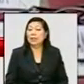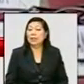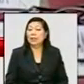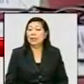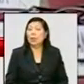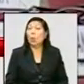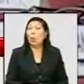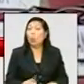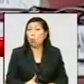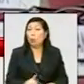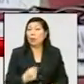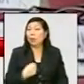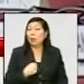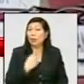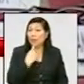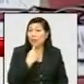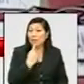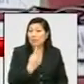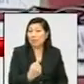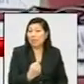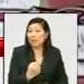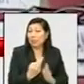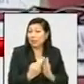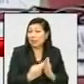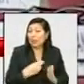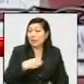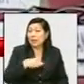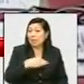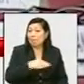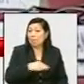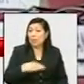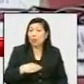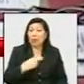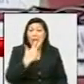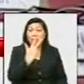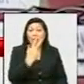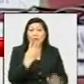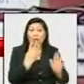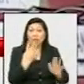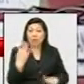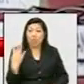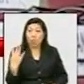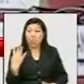En el momento que les mencioné la resolución ministerial 399,